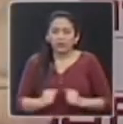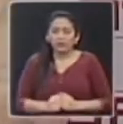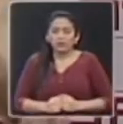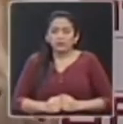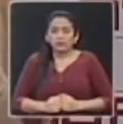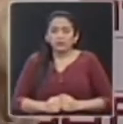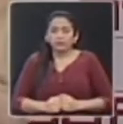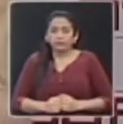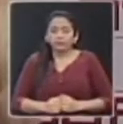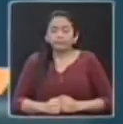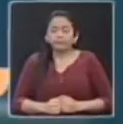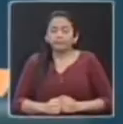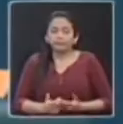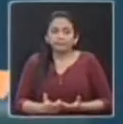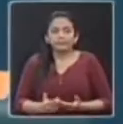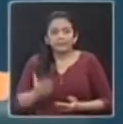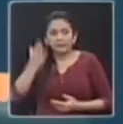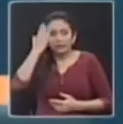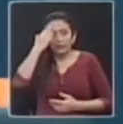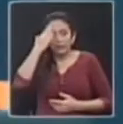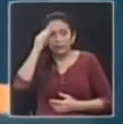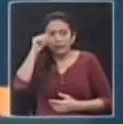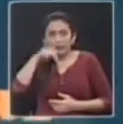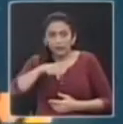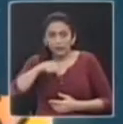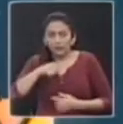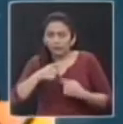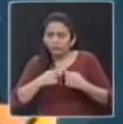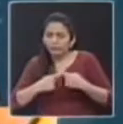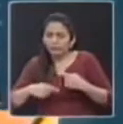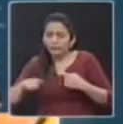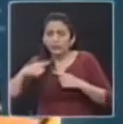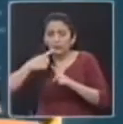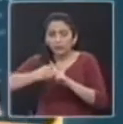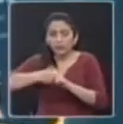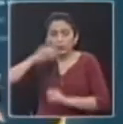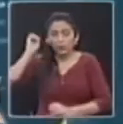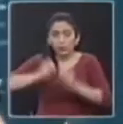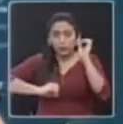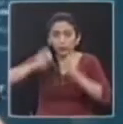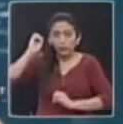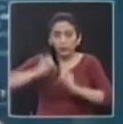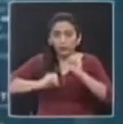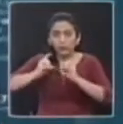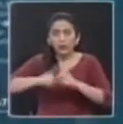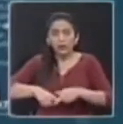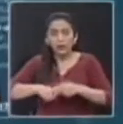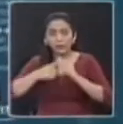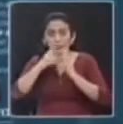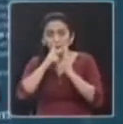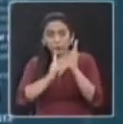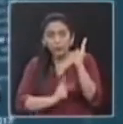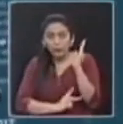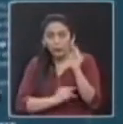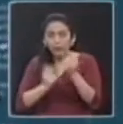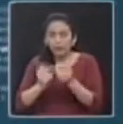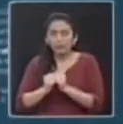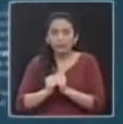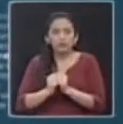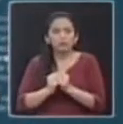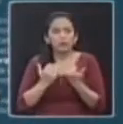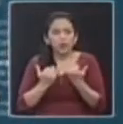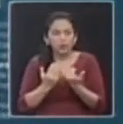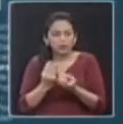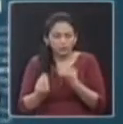un tiempo de aquí hasta el mes de octubre, donde comienza ya como tal el programa, podemos